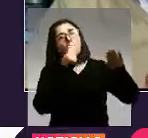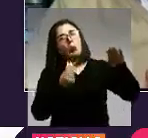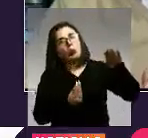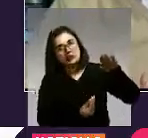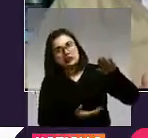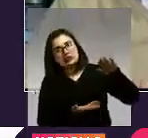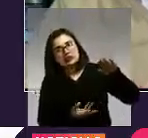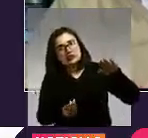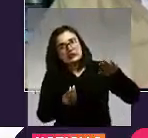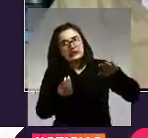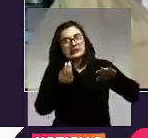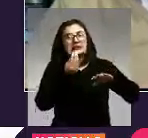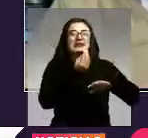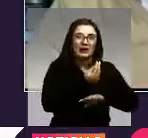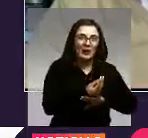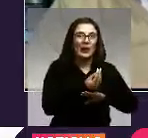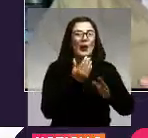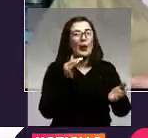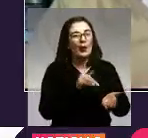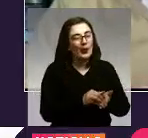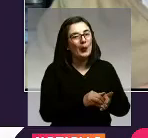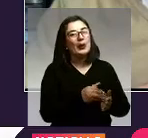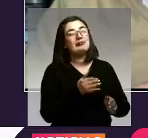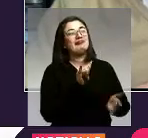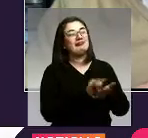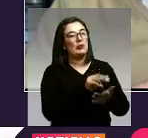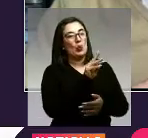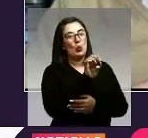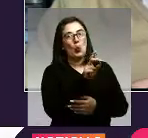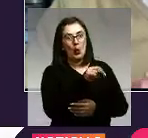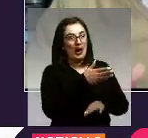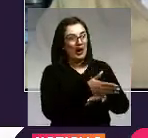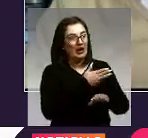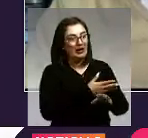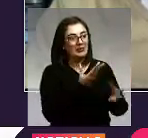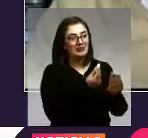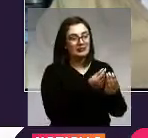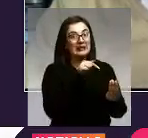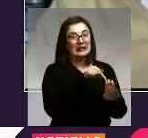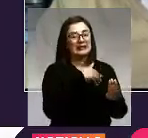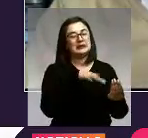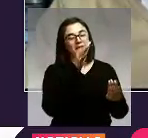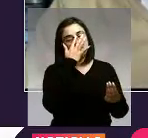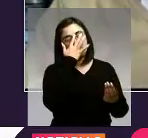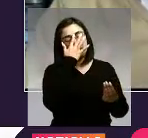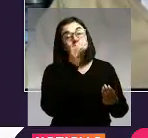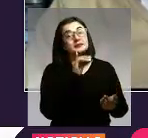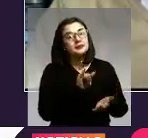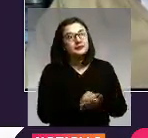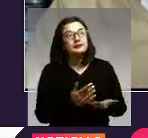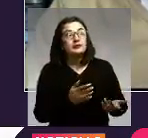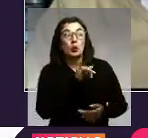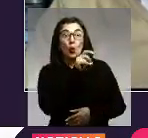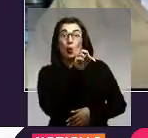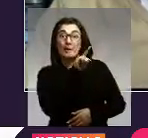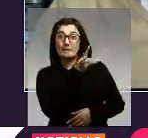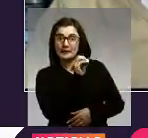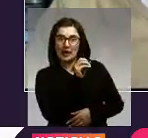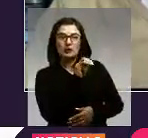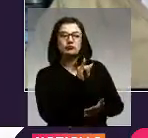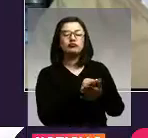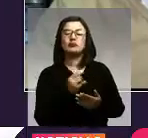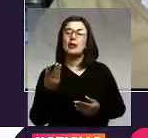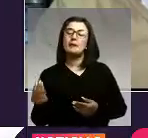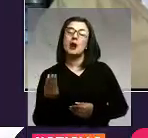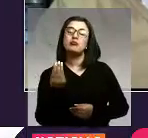resurgir después de haber salido el grupo de Frank Williams. De manera que Juan Pablo Montoya entró, irrumpió.